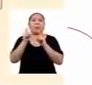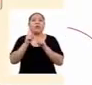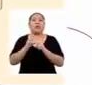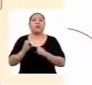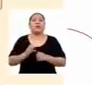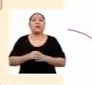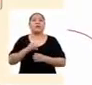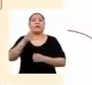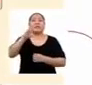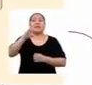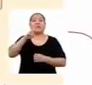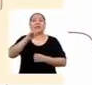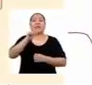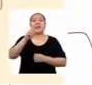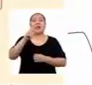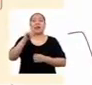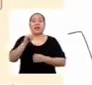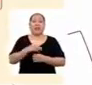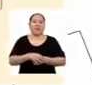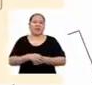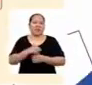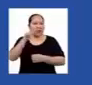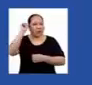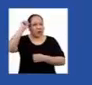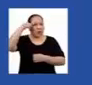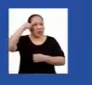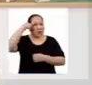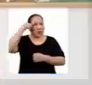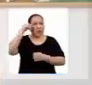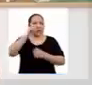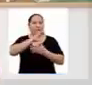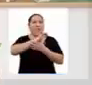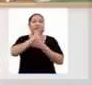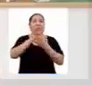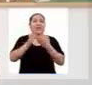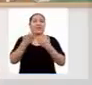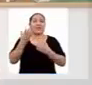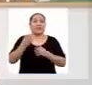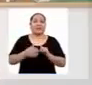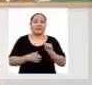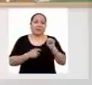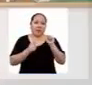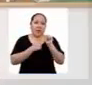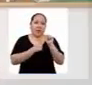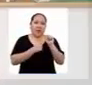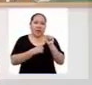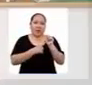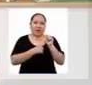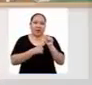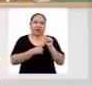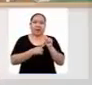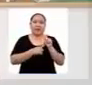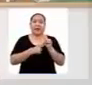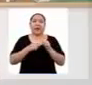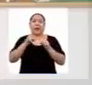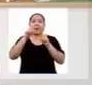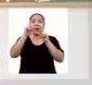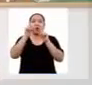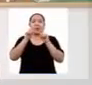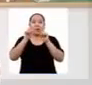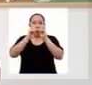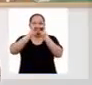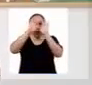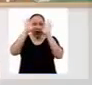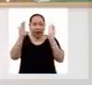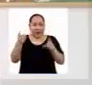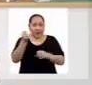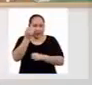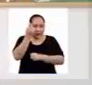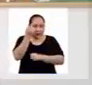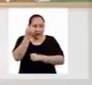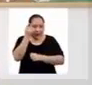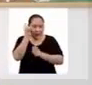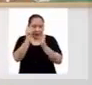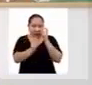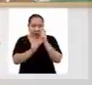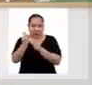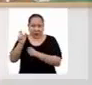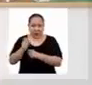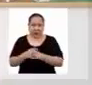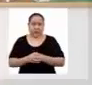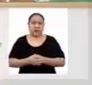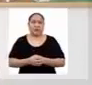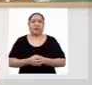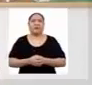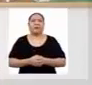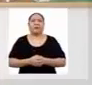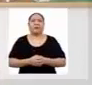cerradas. Recordemos algunas características de estas. A. Tienen que ser claras y comprensibles para las personas